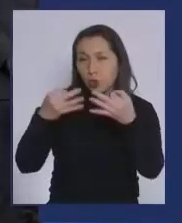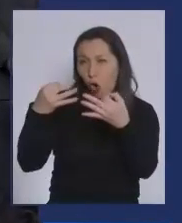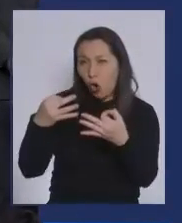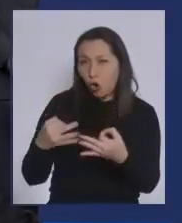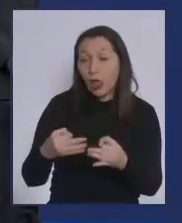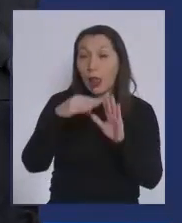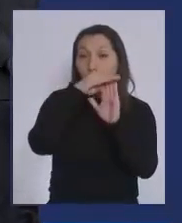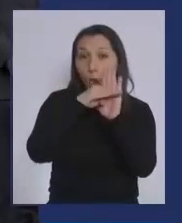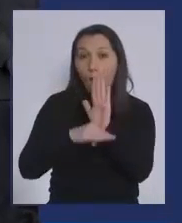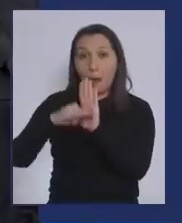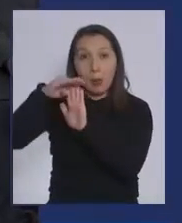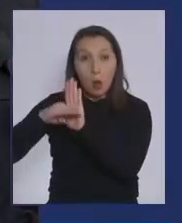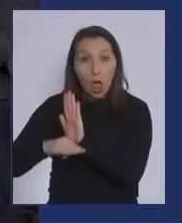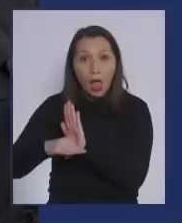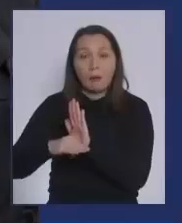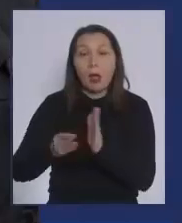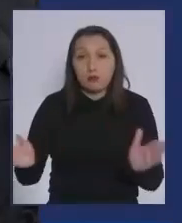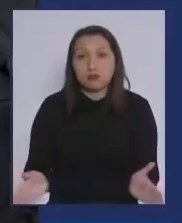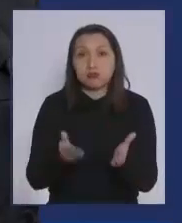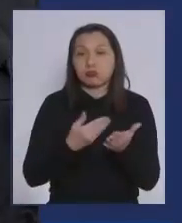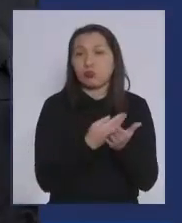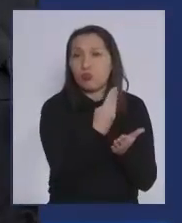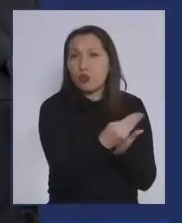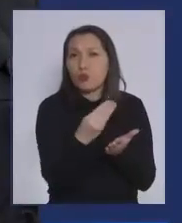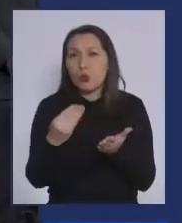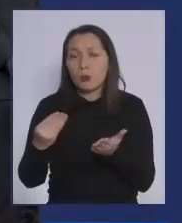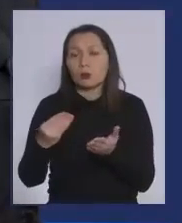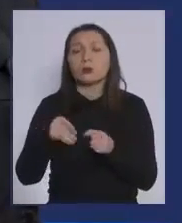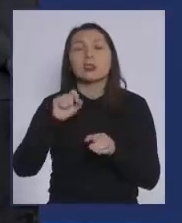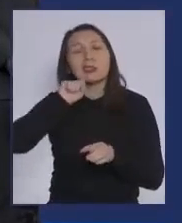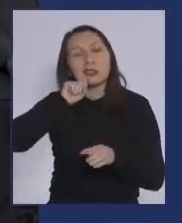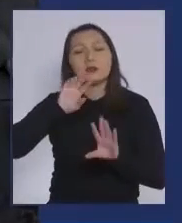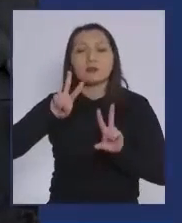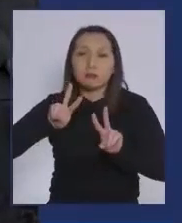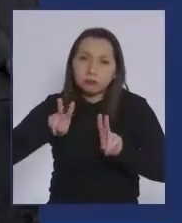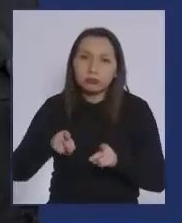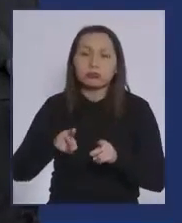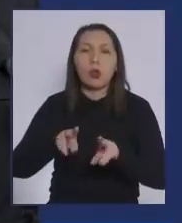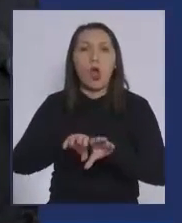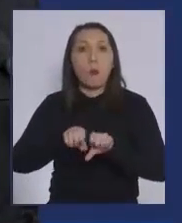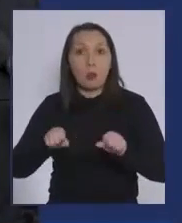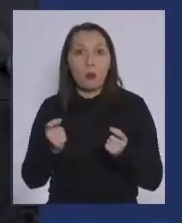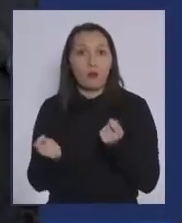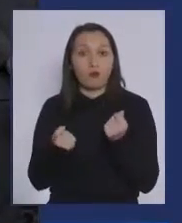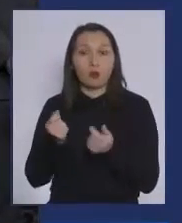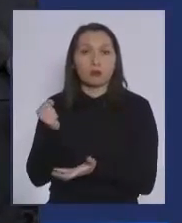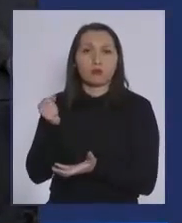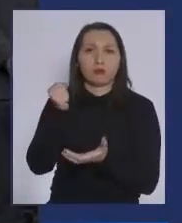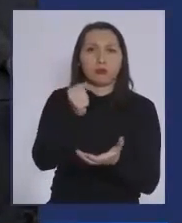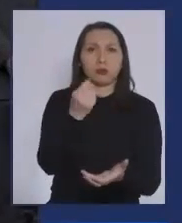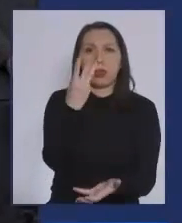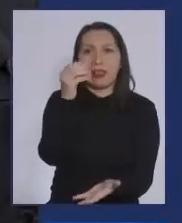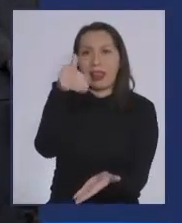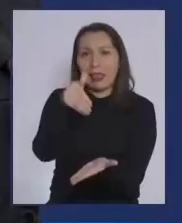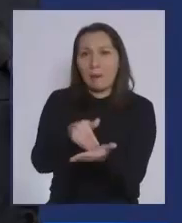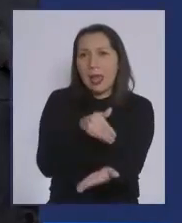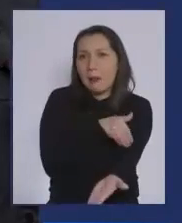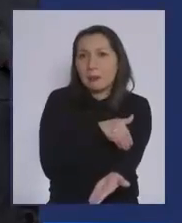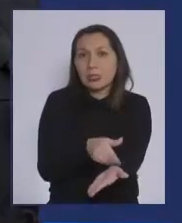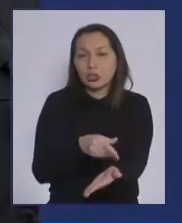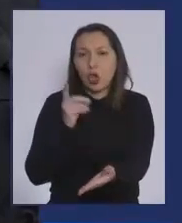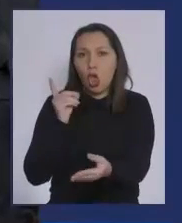los programas que hemos impulsado comprometen o movilizan recursos por 30 mil millones